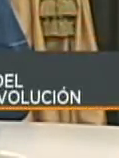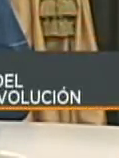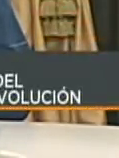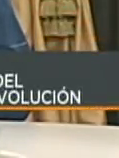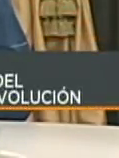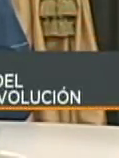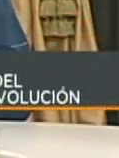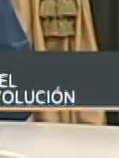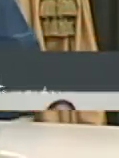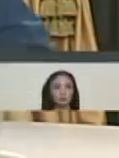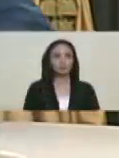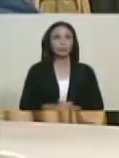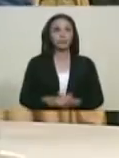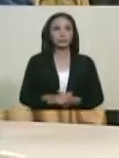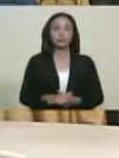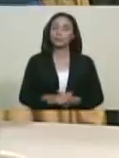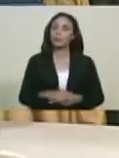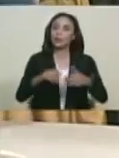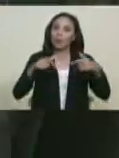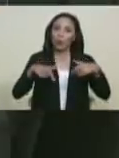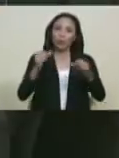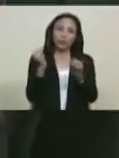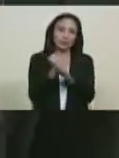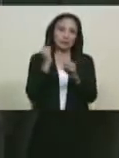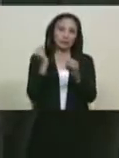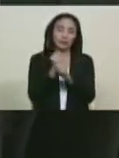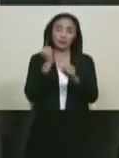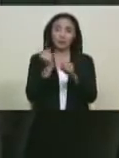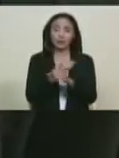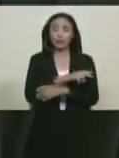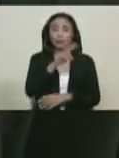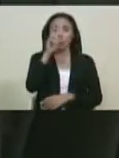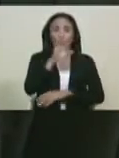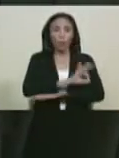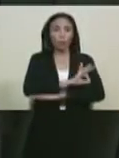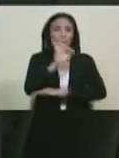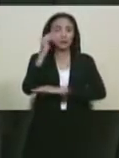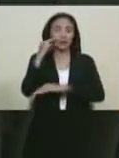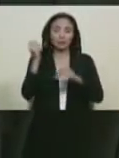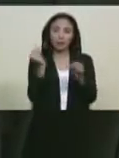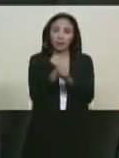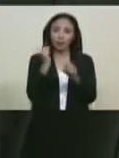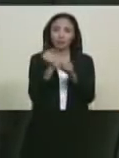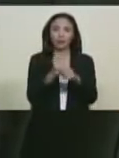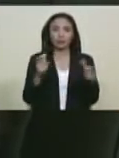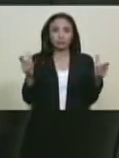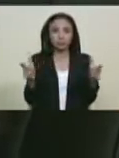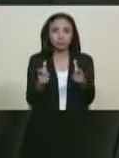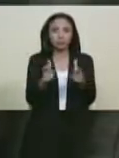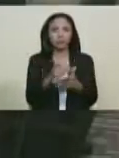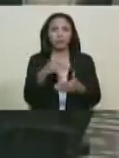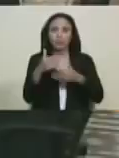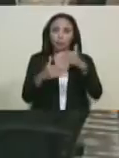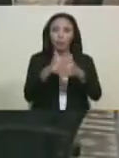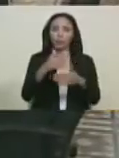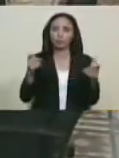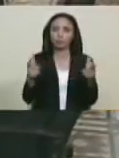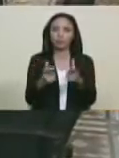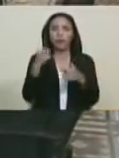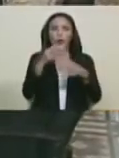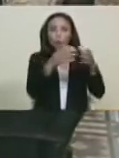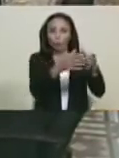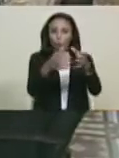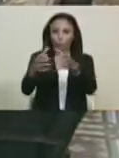aquí en el palacio presidencial durante todo el día siguiendo las fuerzas populares